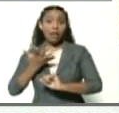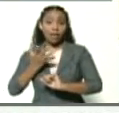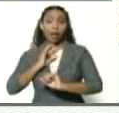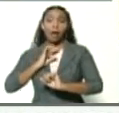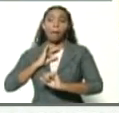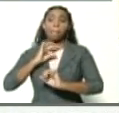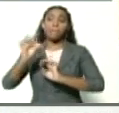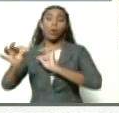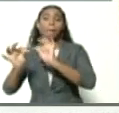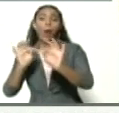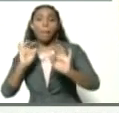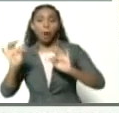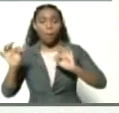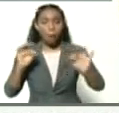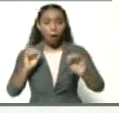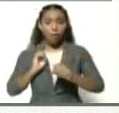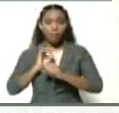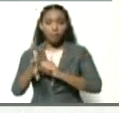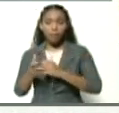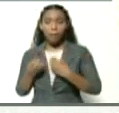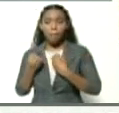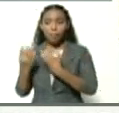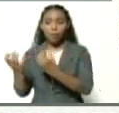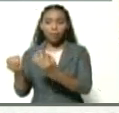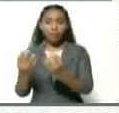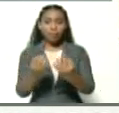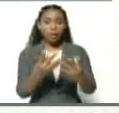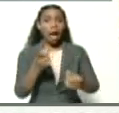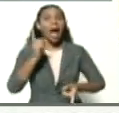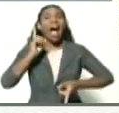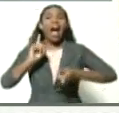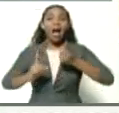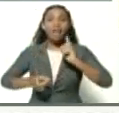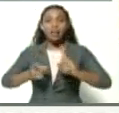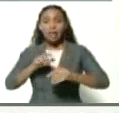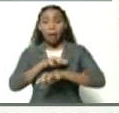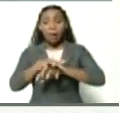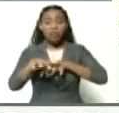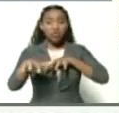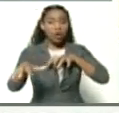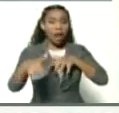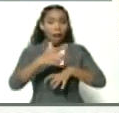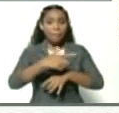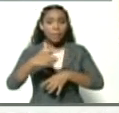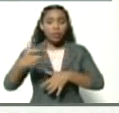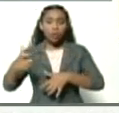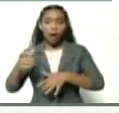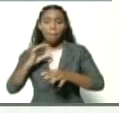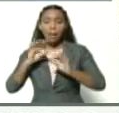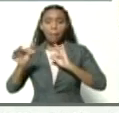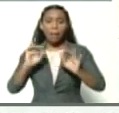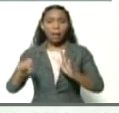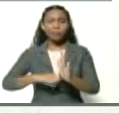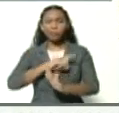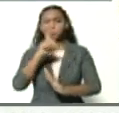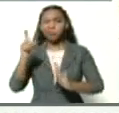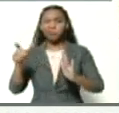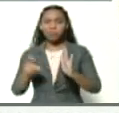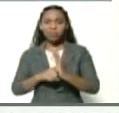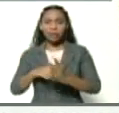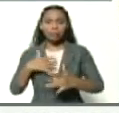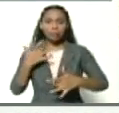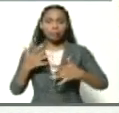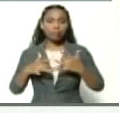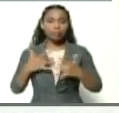transmitir, transmites el coronavirus. A veces, en la mayoría de los casos, te contagias totalmente